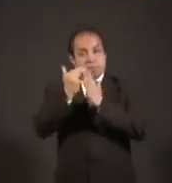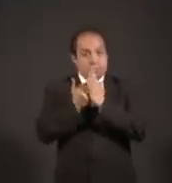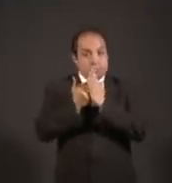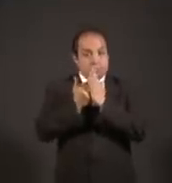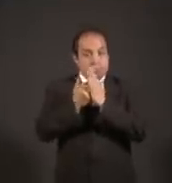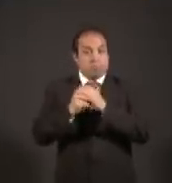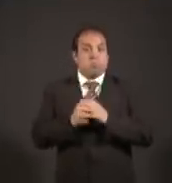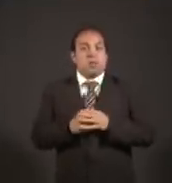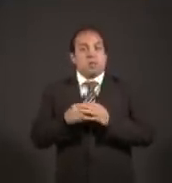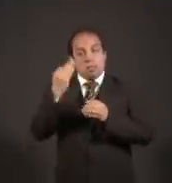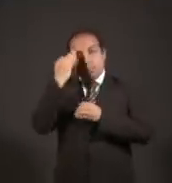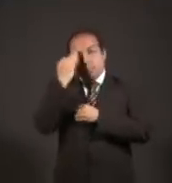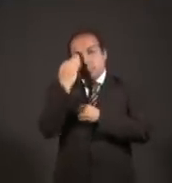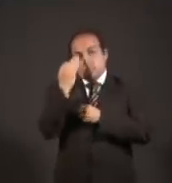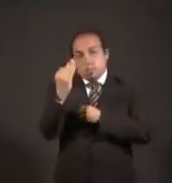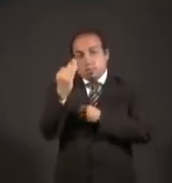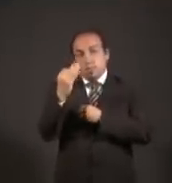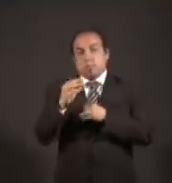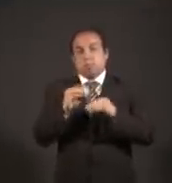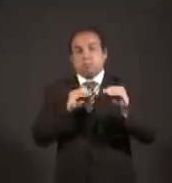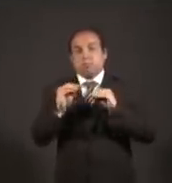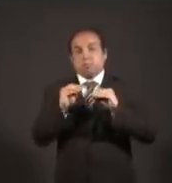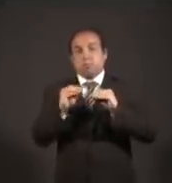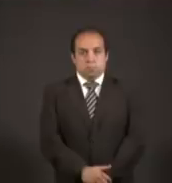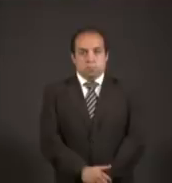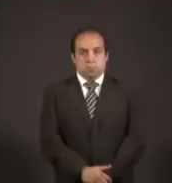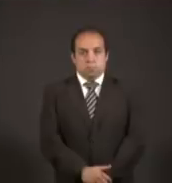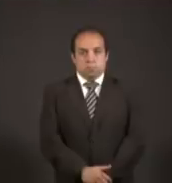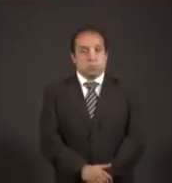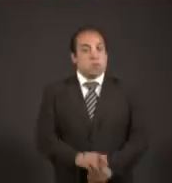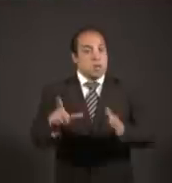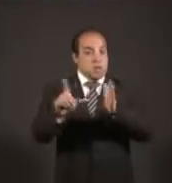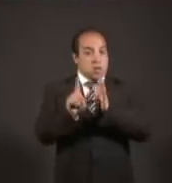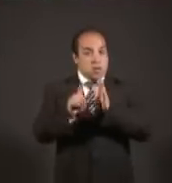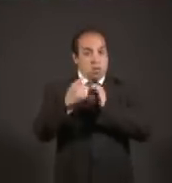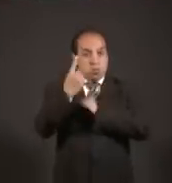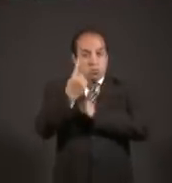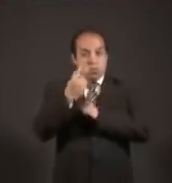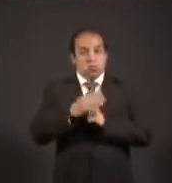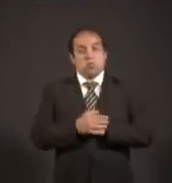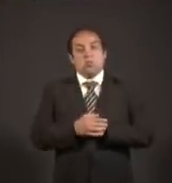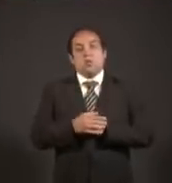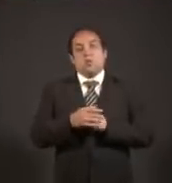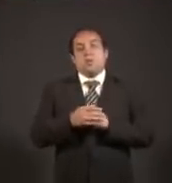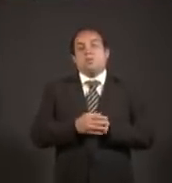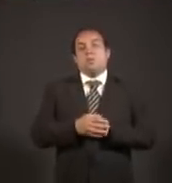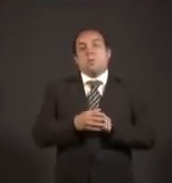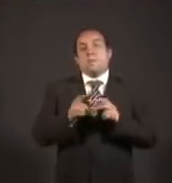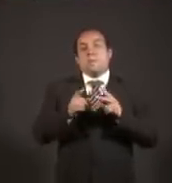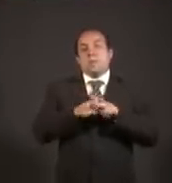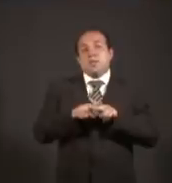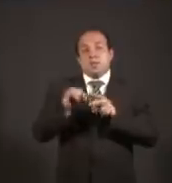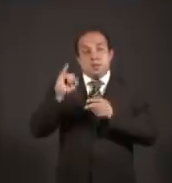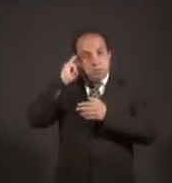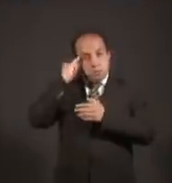traslado y brindando un servicio seguro e innovador. La línea 1, que correrá de Indios Verdes a